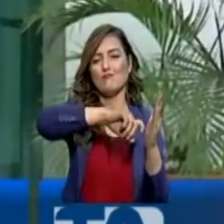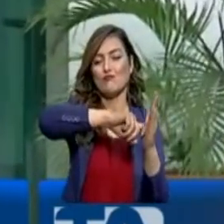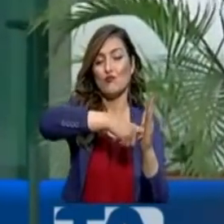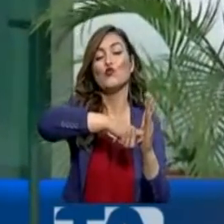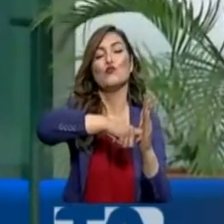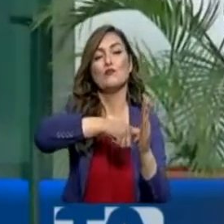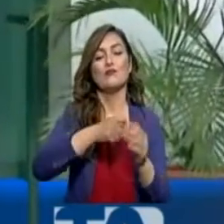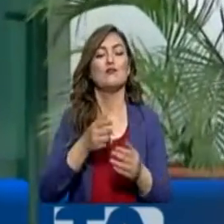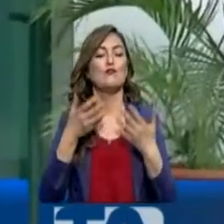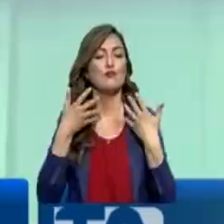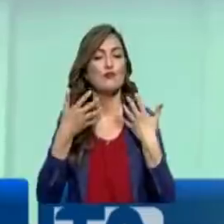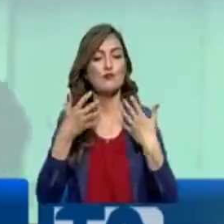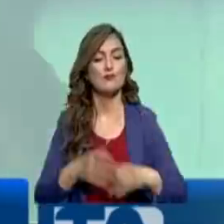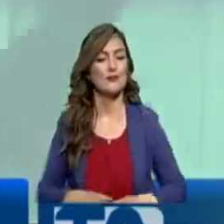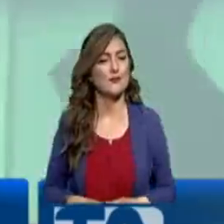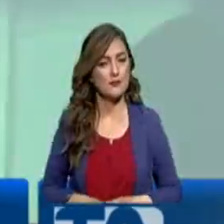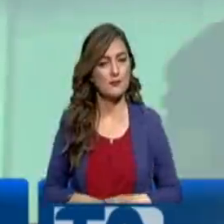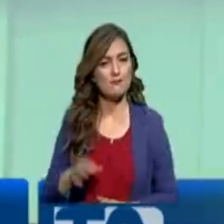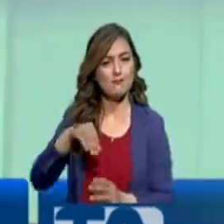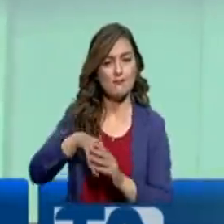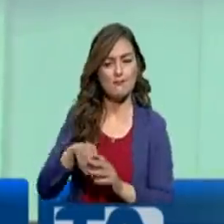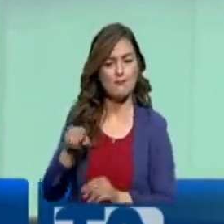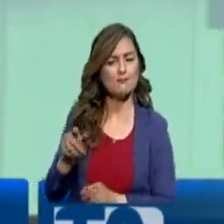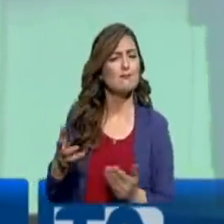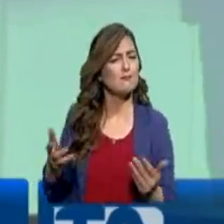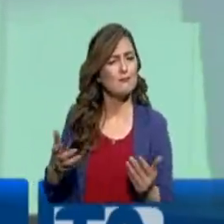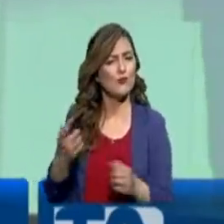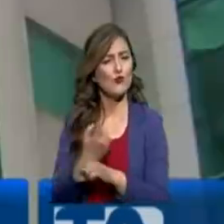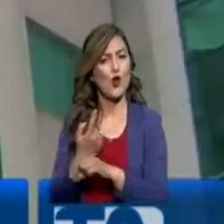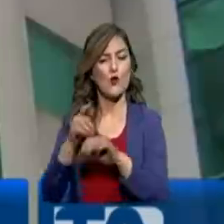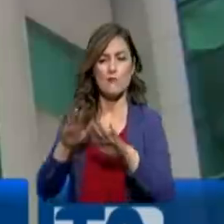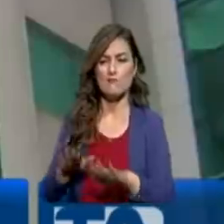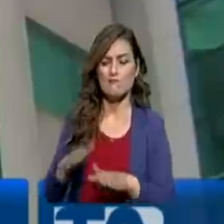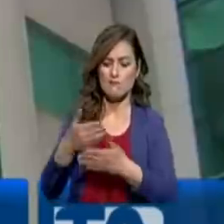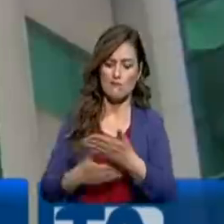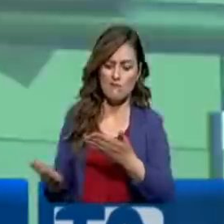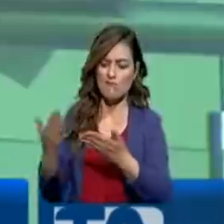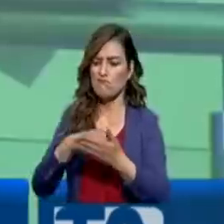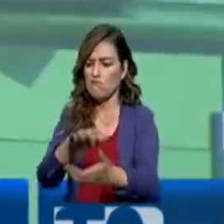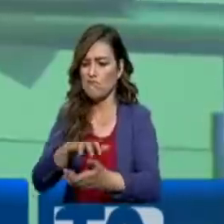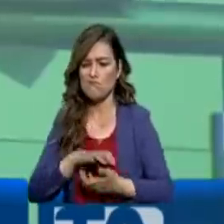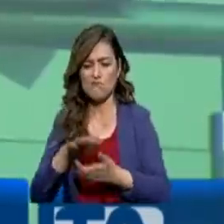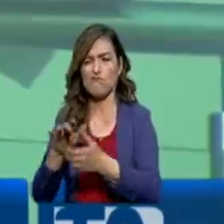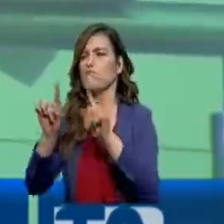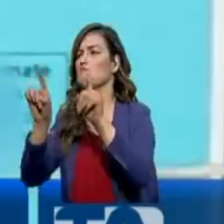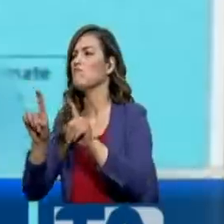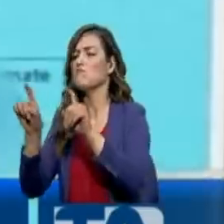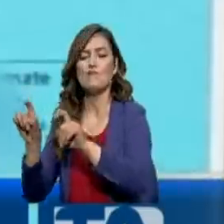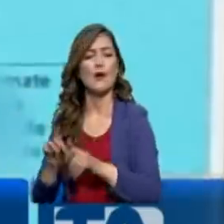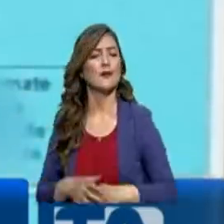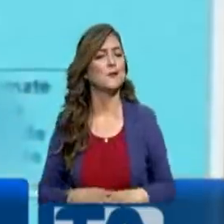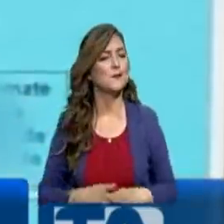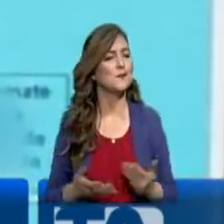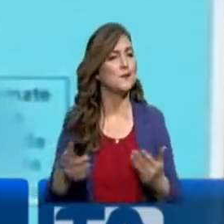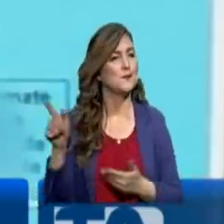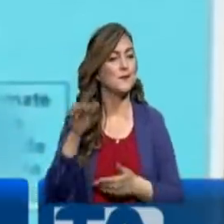General del Estado en Guayaquil. Dentro de ellas permanecieron por más de una hora fijando documentación, recabando indicios. Entre